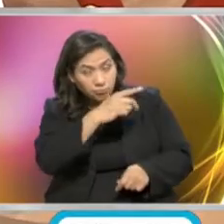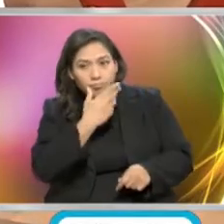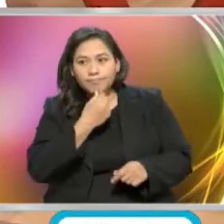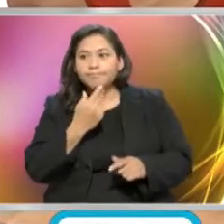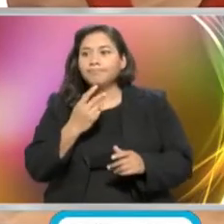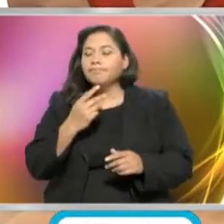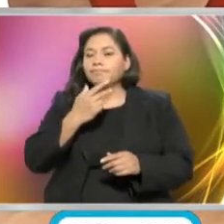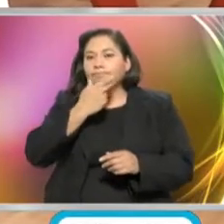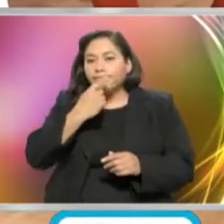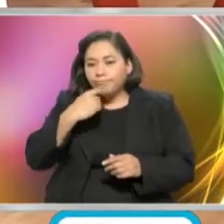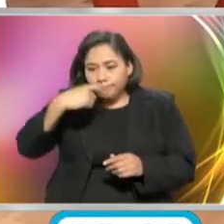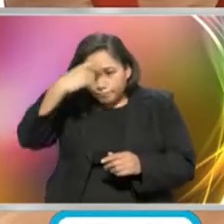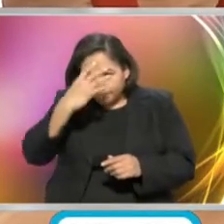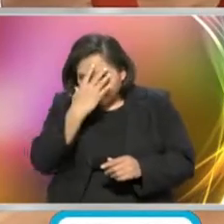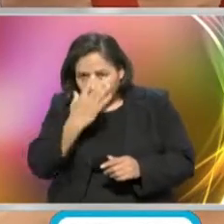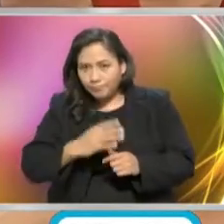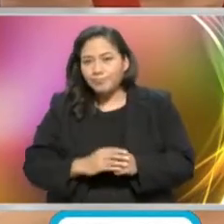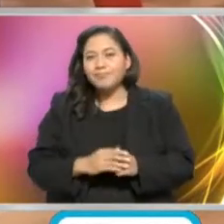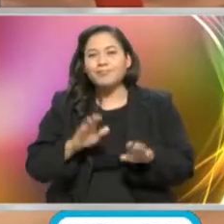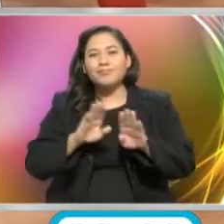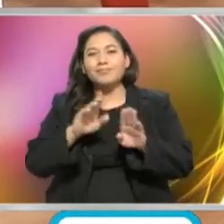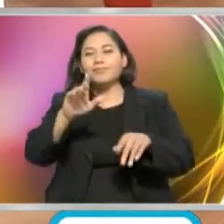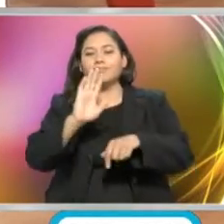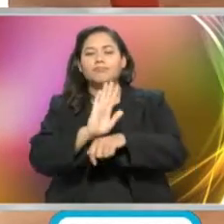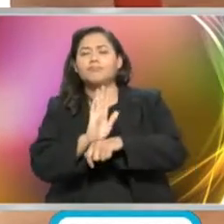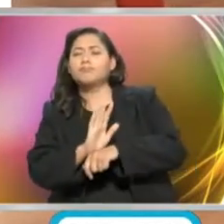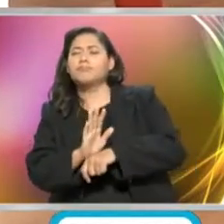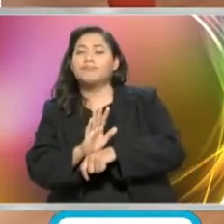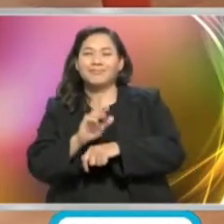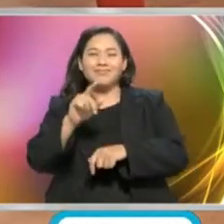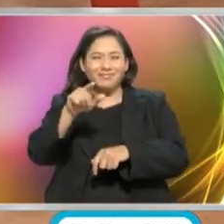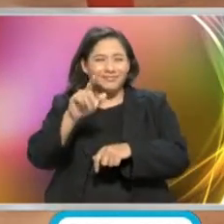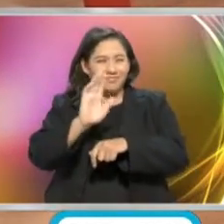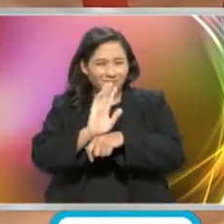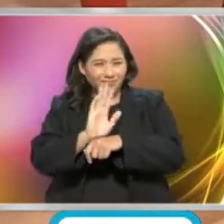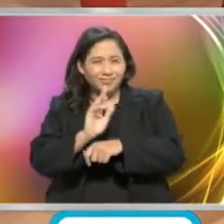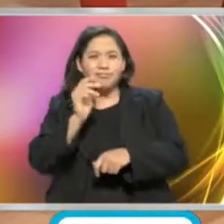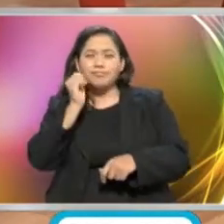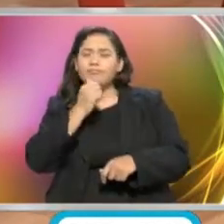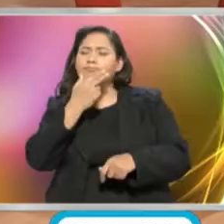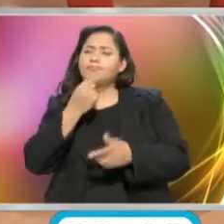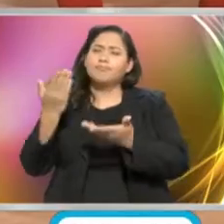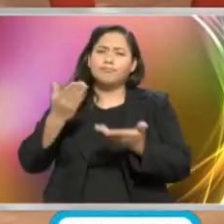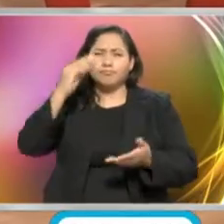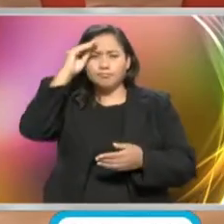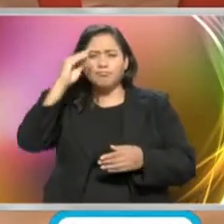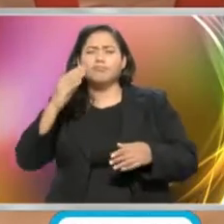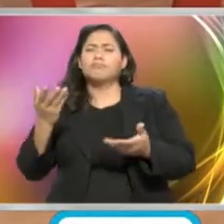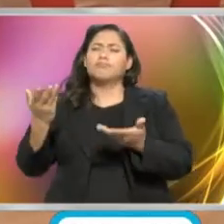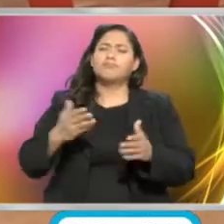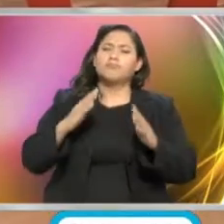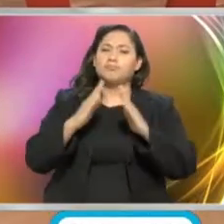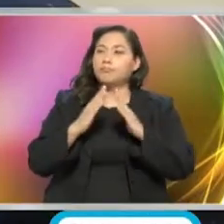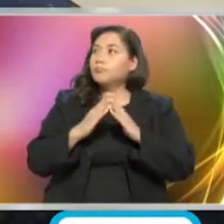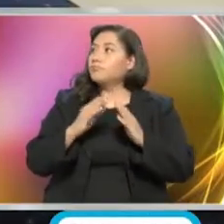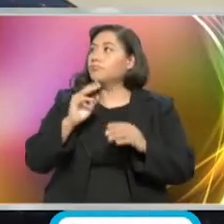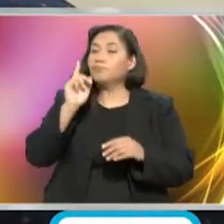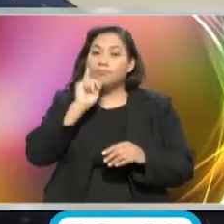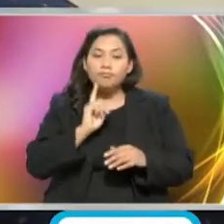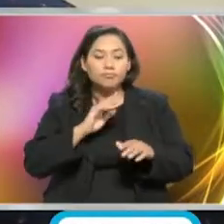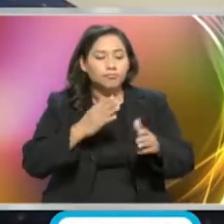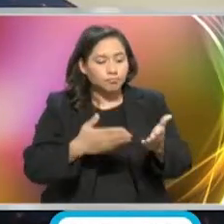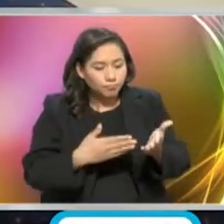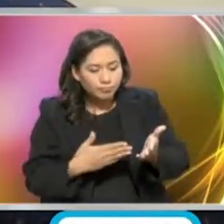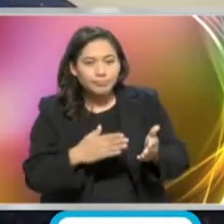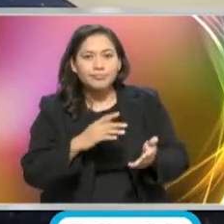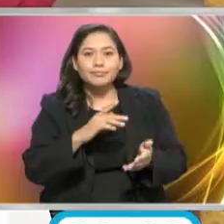escenas de películas, la podríamos recrear, como llegaba el señor a la casa y pues la mujer lo que tenía que hacer era mantener a los hijos y tener la casa